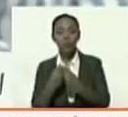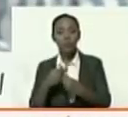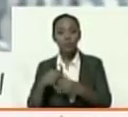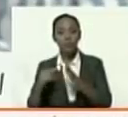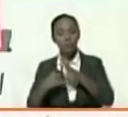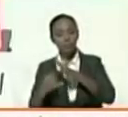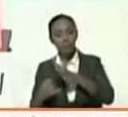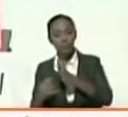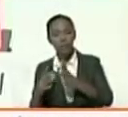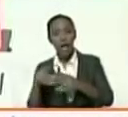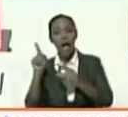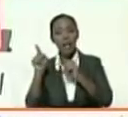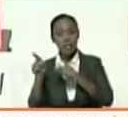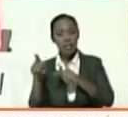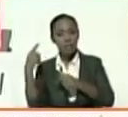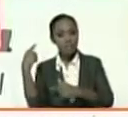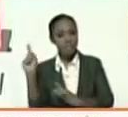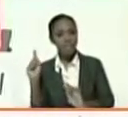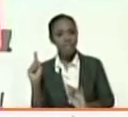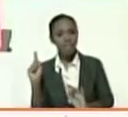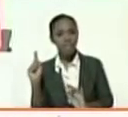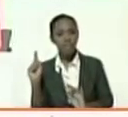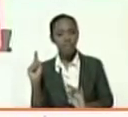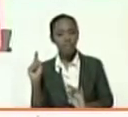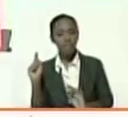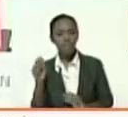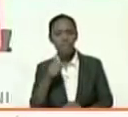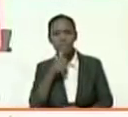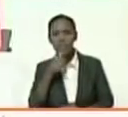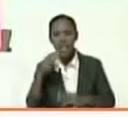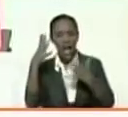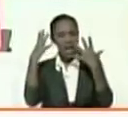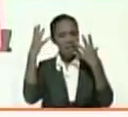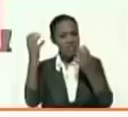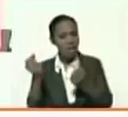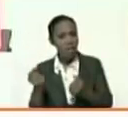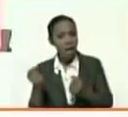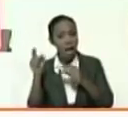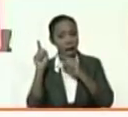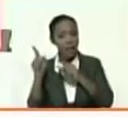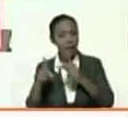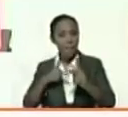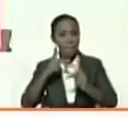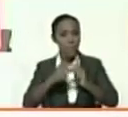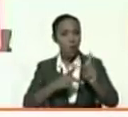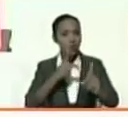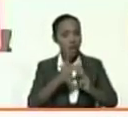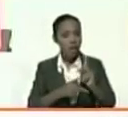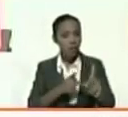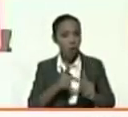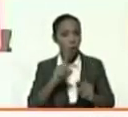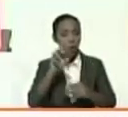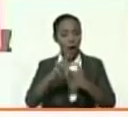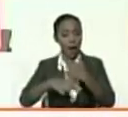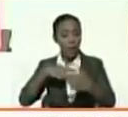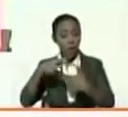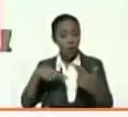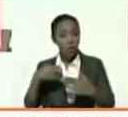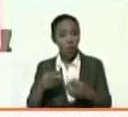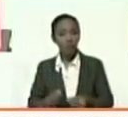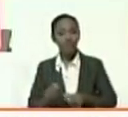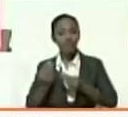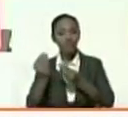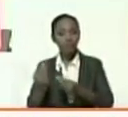es. Ahora, quien entienda que este proceso, que una revolución conlleva